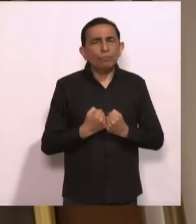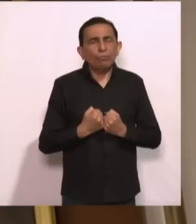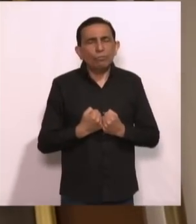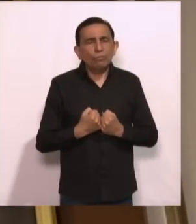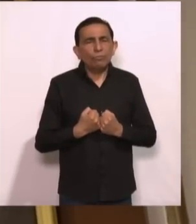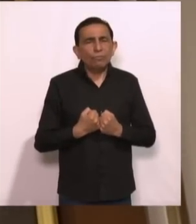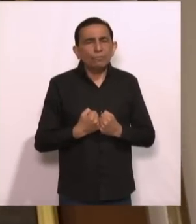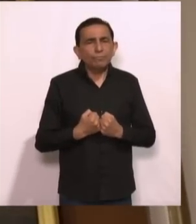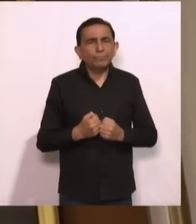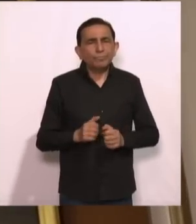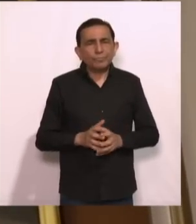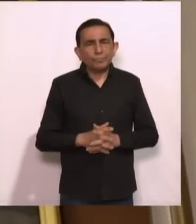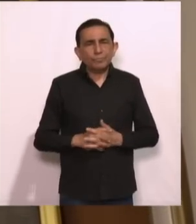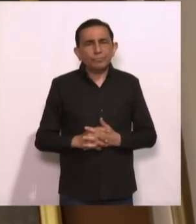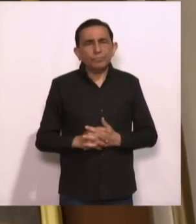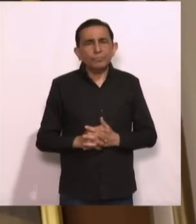Todopoderoso,